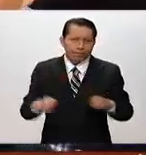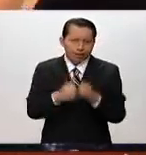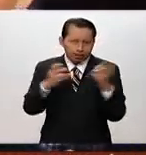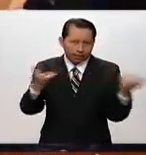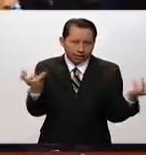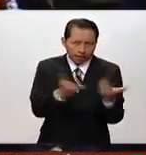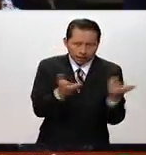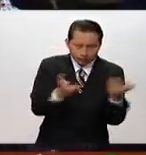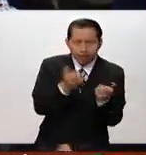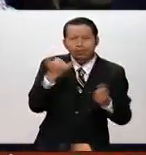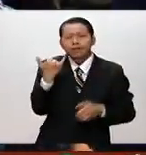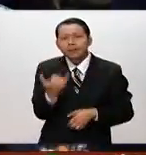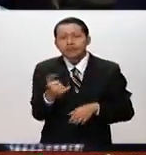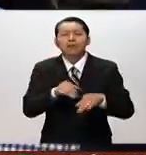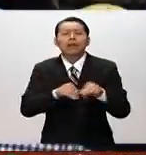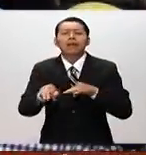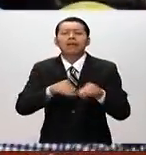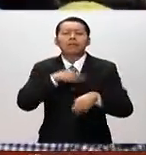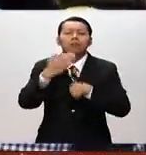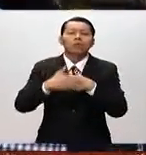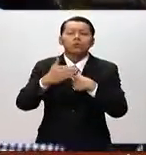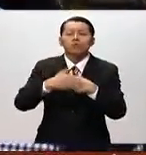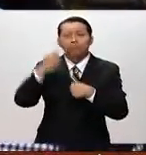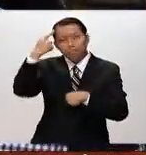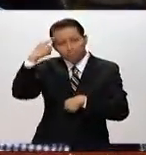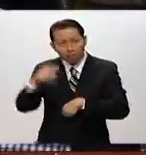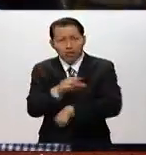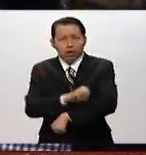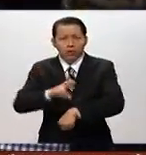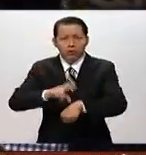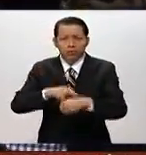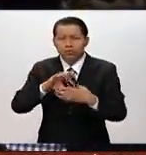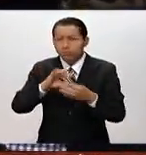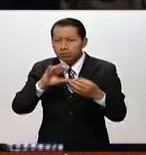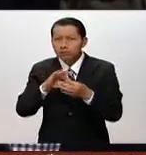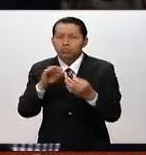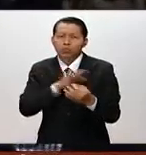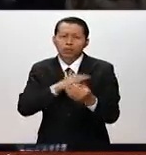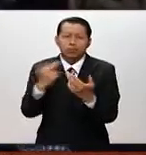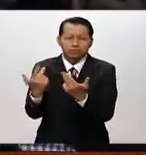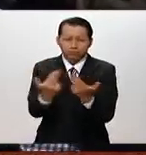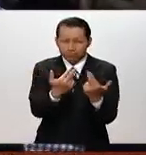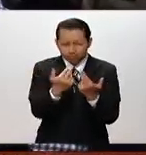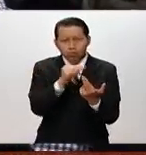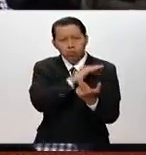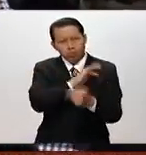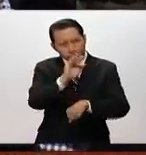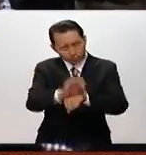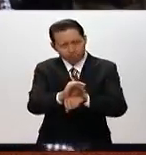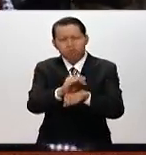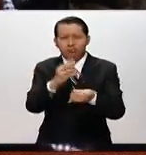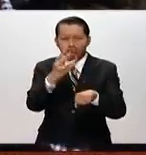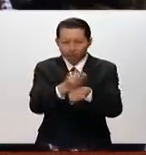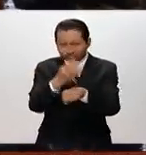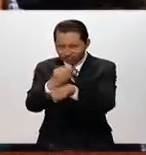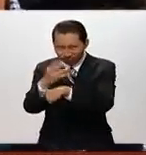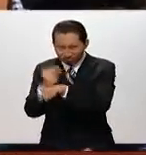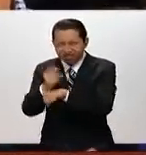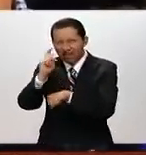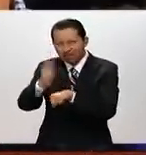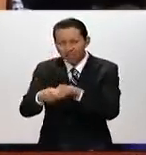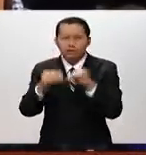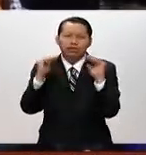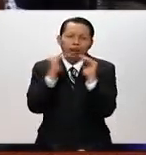los trabajos y la forma que vamos a coordinar para enfrentar los retos de la reconstrucción que implicarán acciones de vivienda, acciones